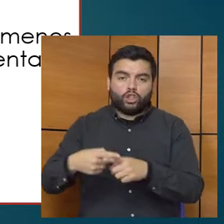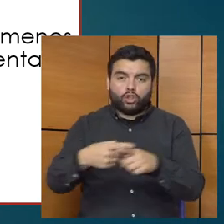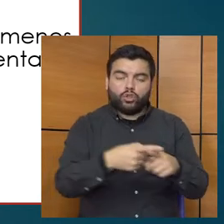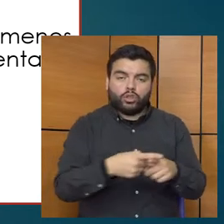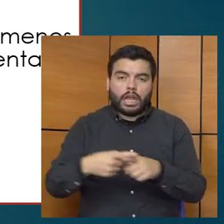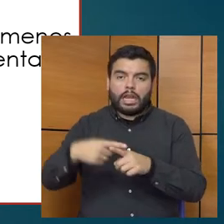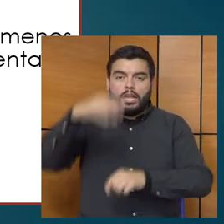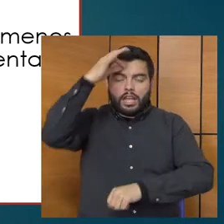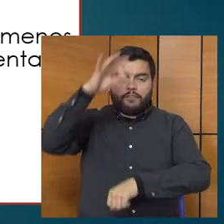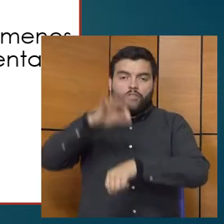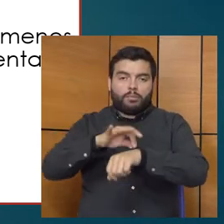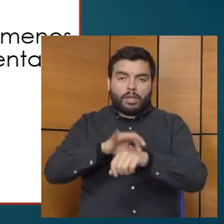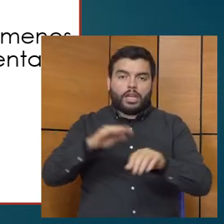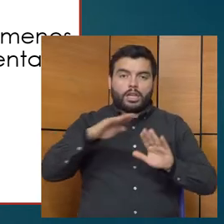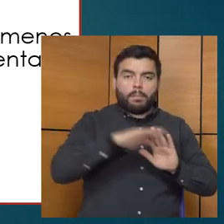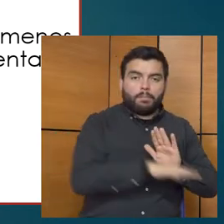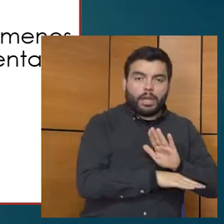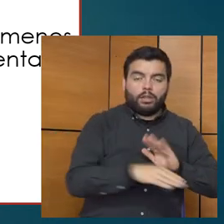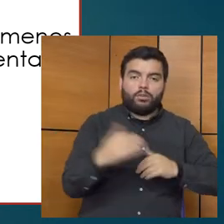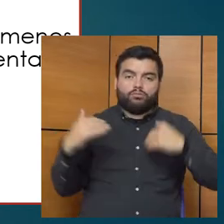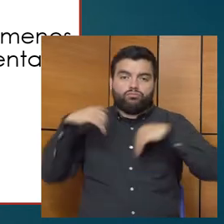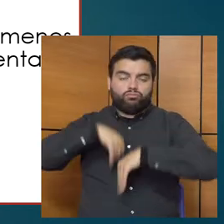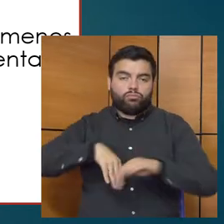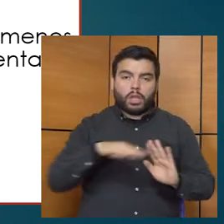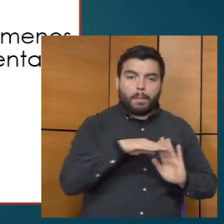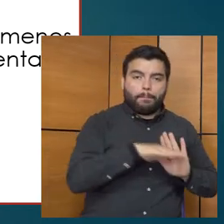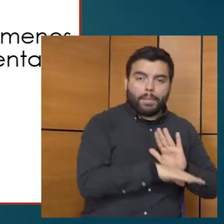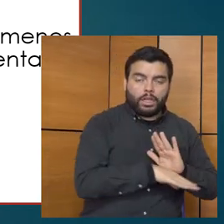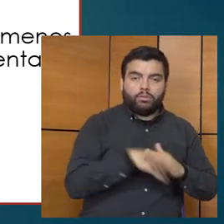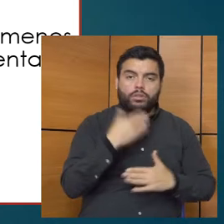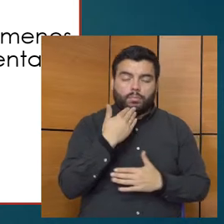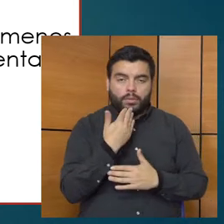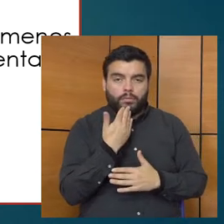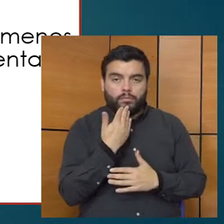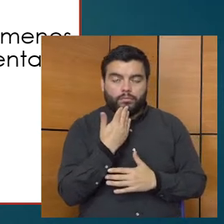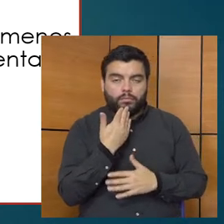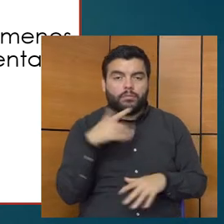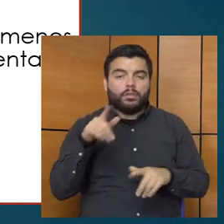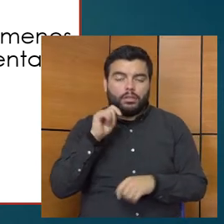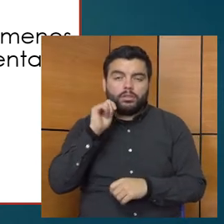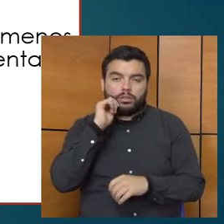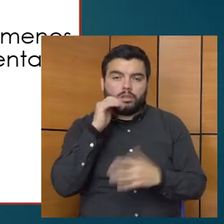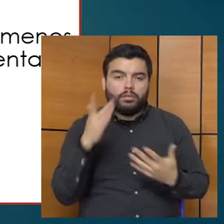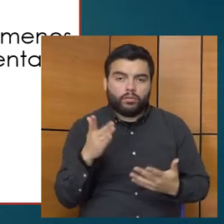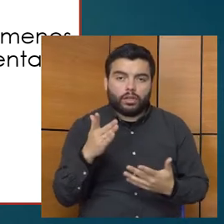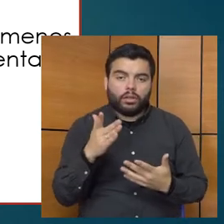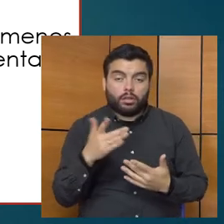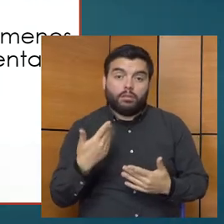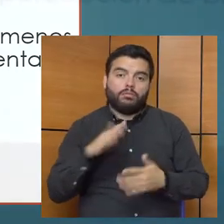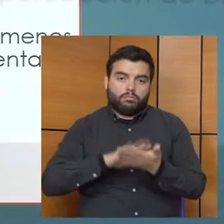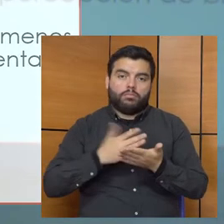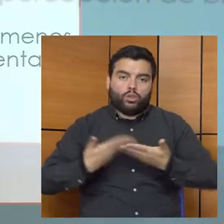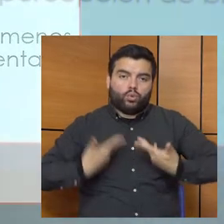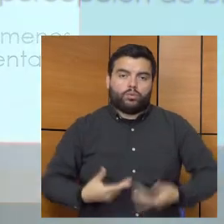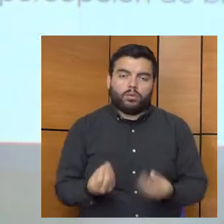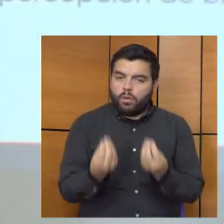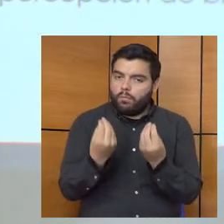crónicas y menos depresiones, lo que también es, por supuesto, pues muy bueno para su salud.